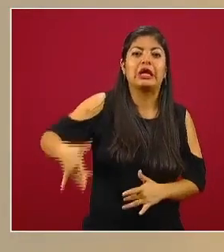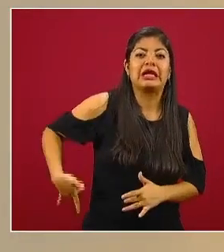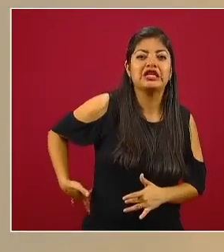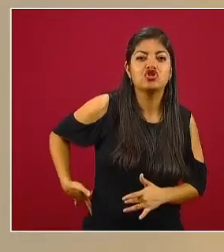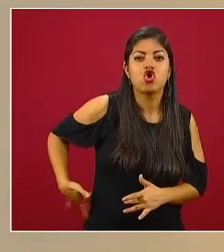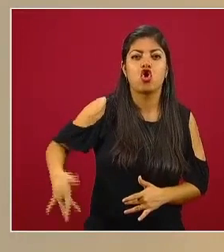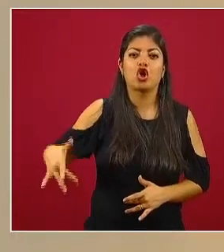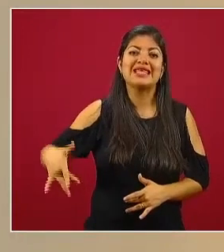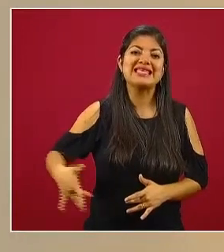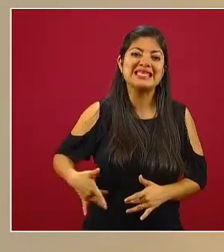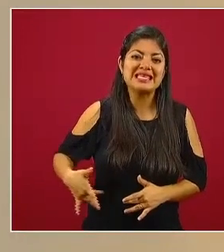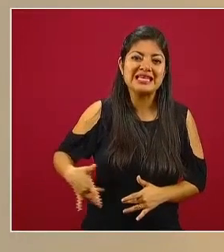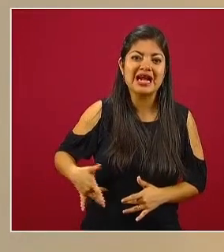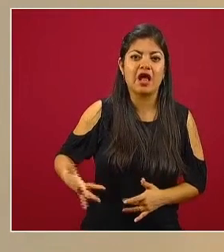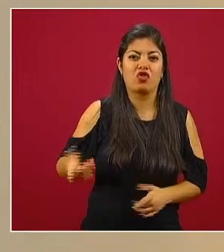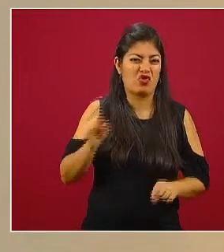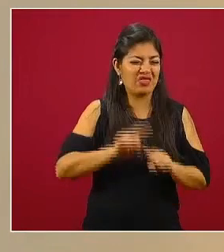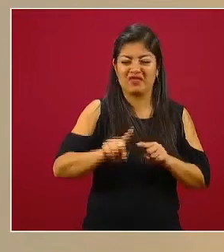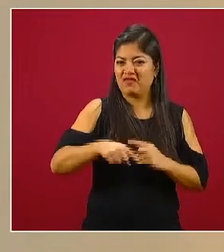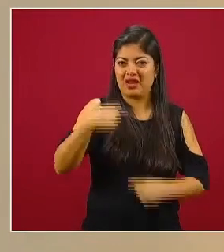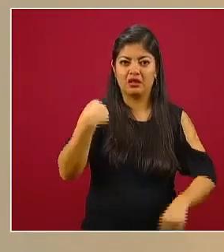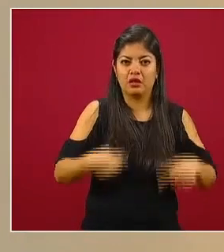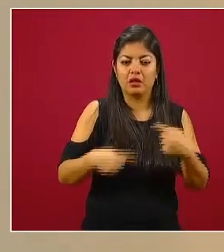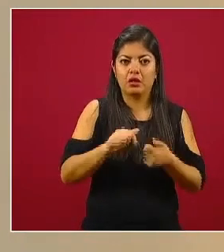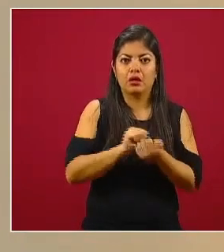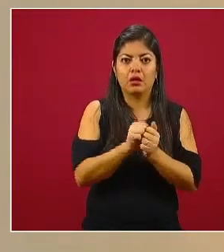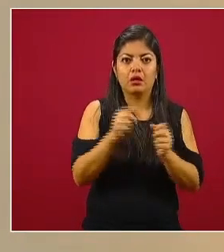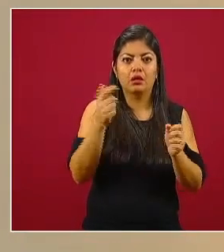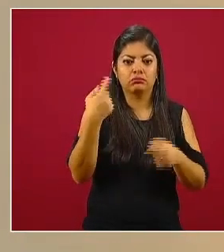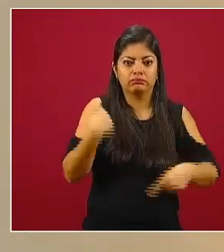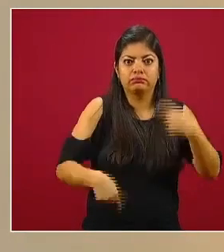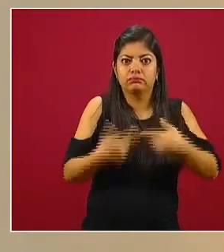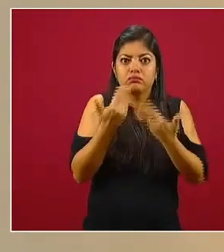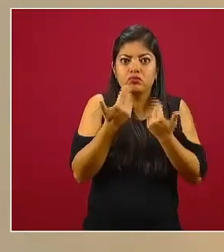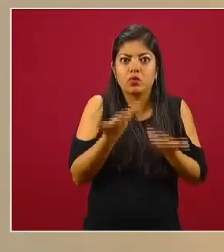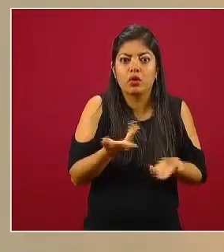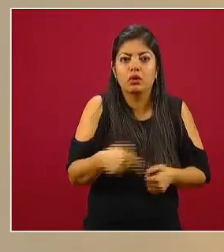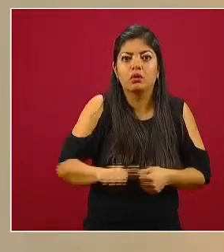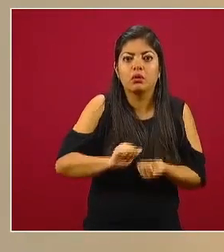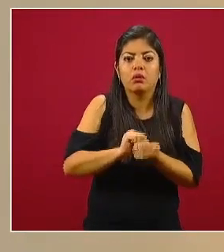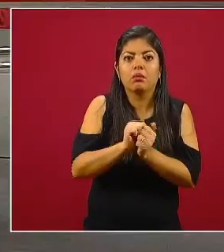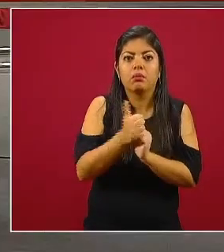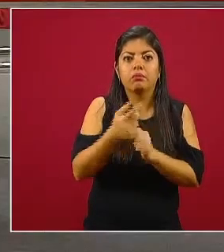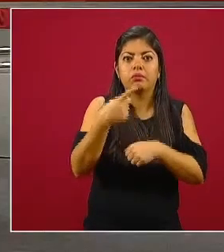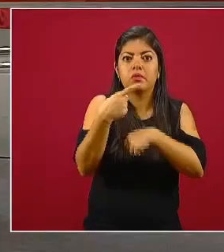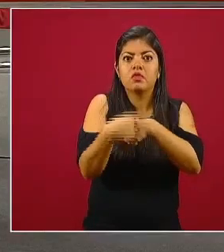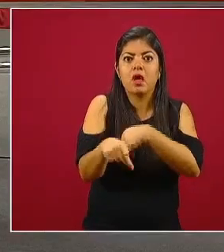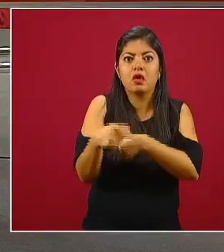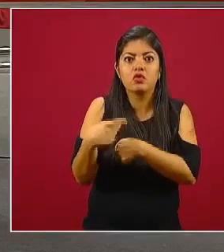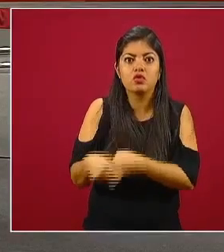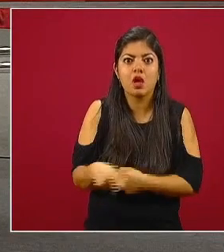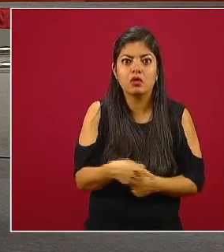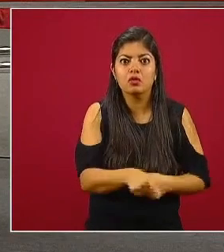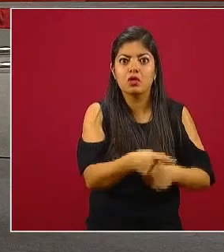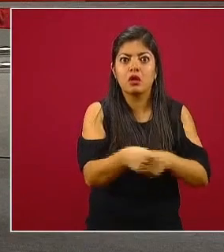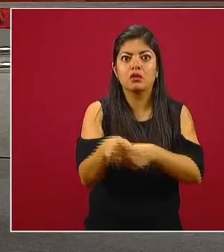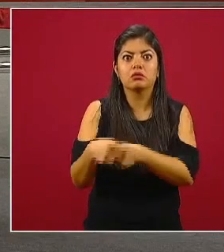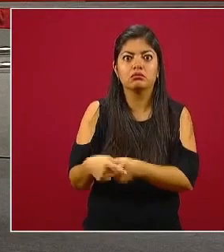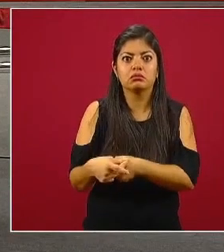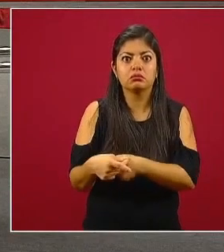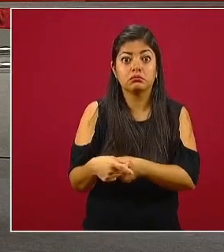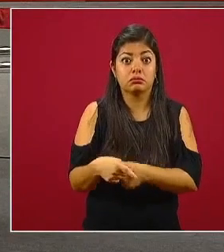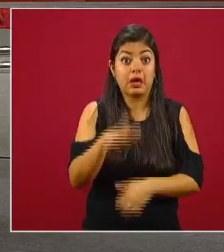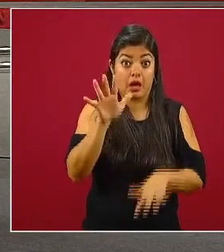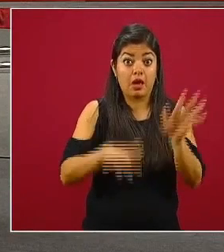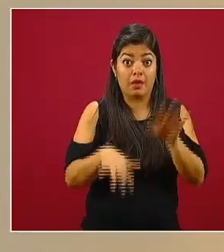riñones, el hígado, los distintos órganos empiezan también a tener daños. Y eso puede llevar algunas horas,